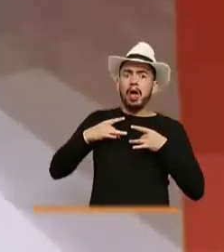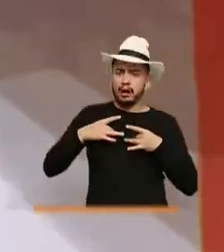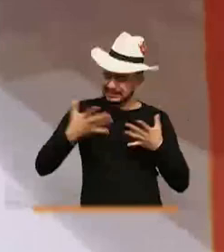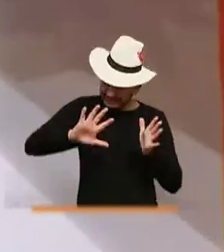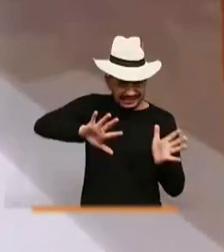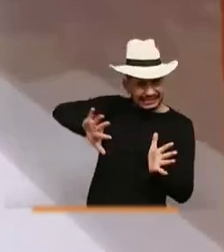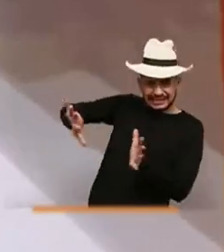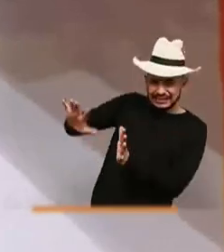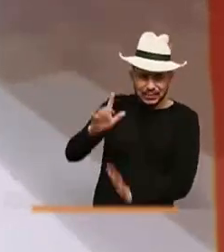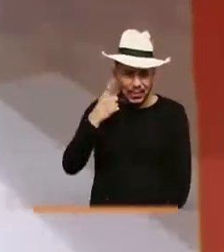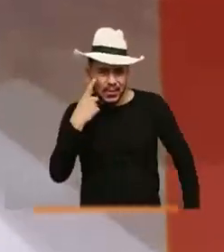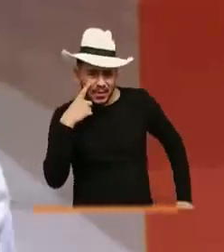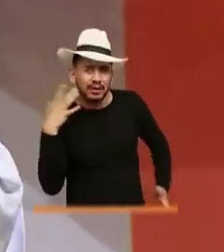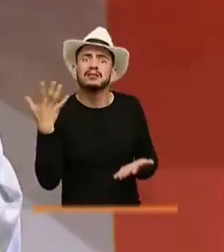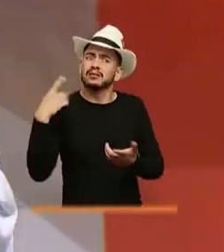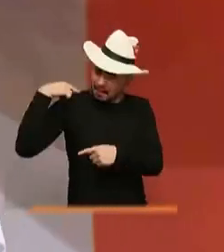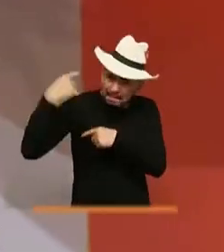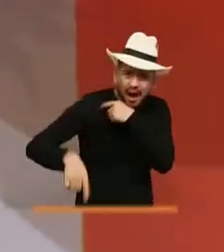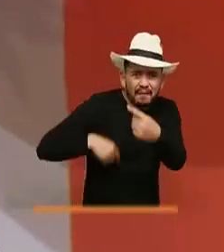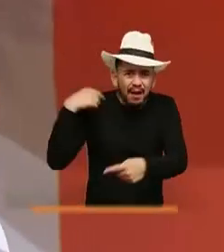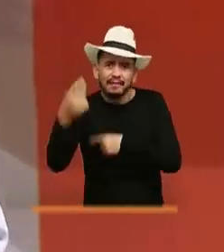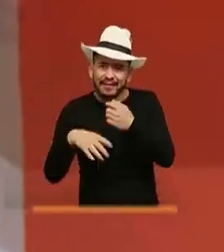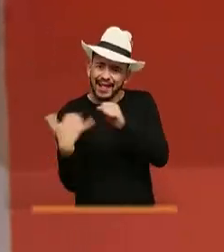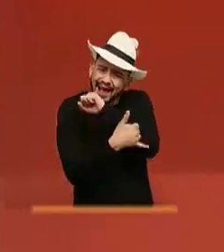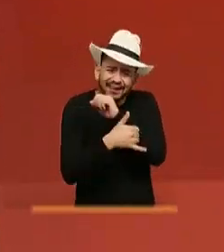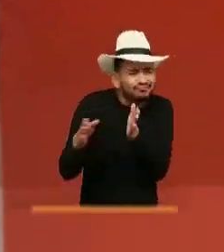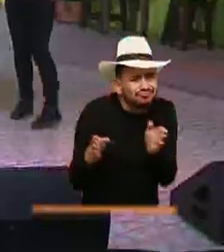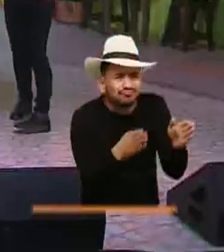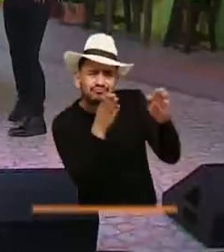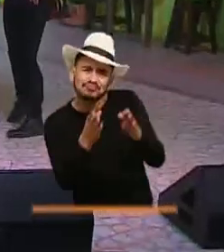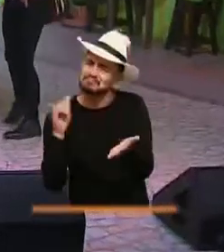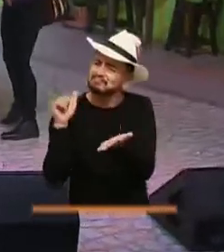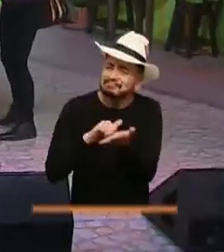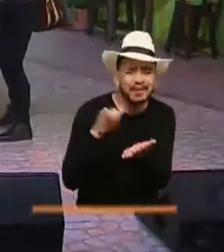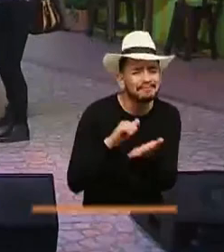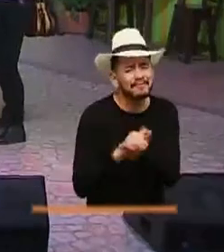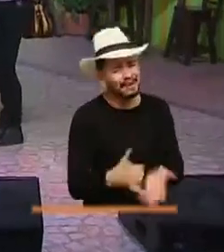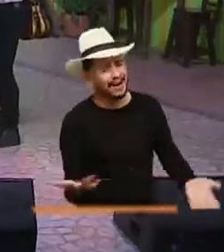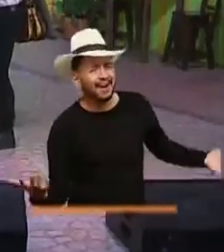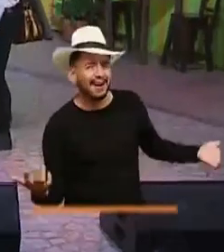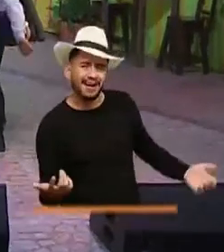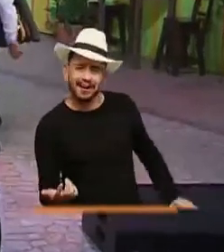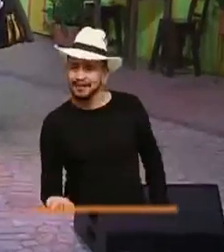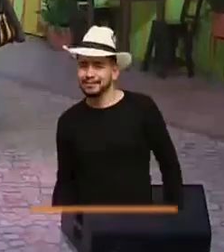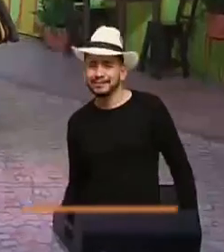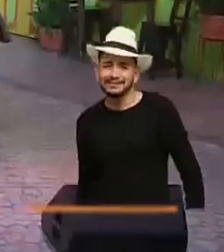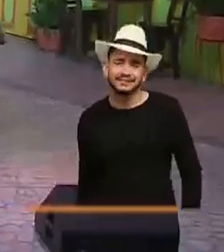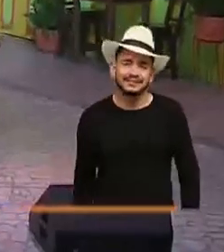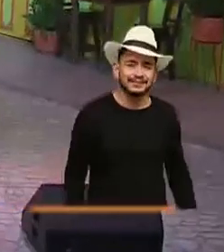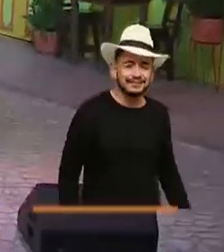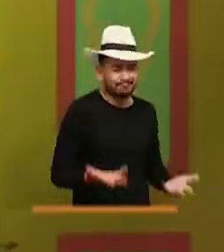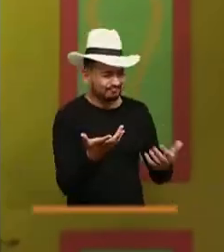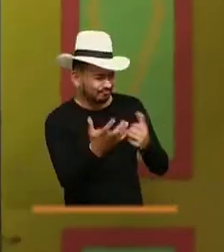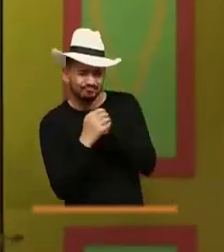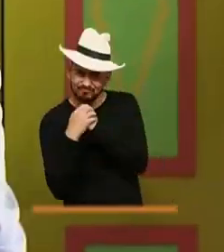vuelva a pasear por la misma carretera. Le confieso que un ladrón